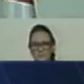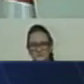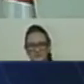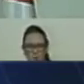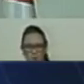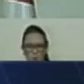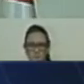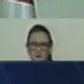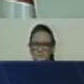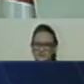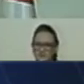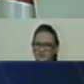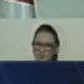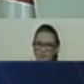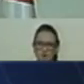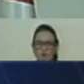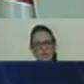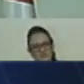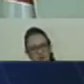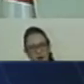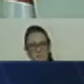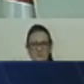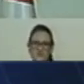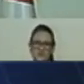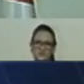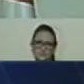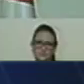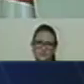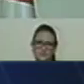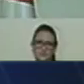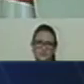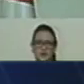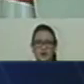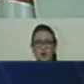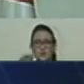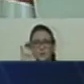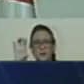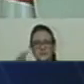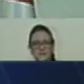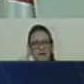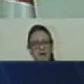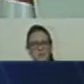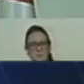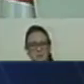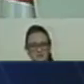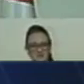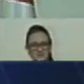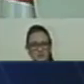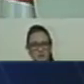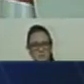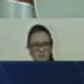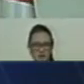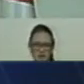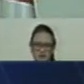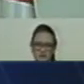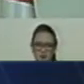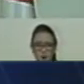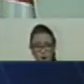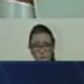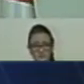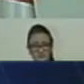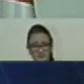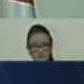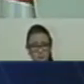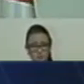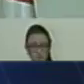vale, amemos nuestro país. ¿Ustedes saben quién está bien mal? Esos países que hablan mal de nosotros. Colombia, 70% de